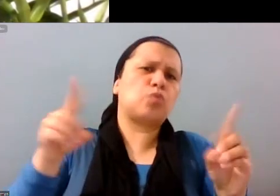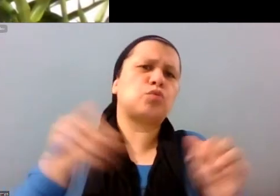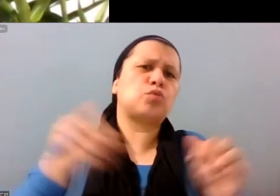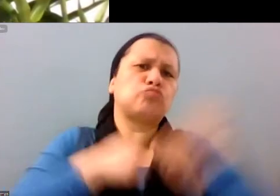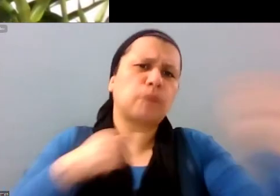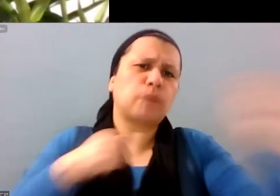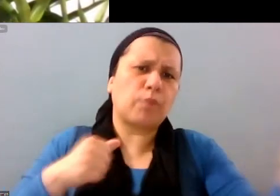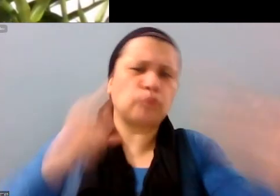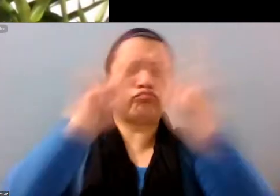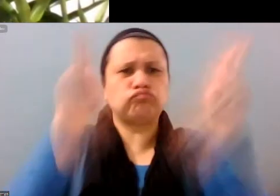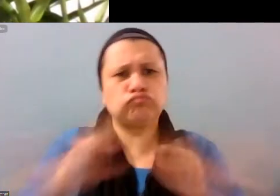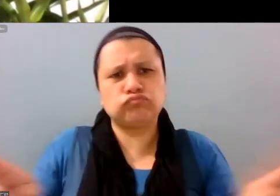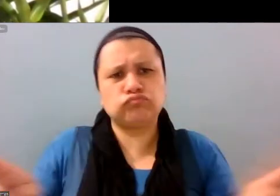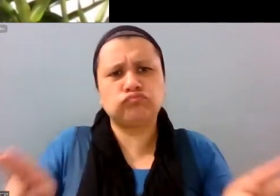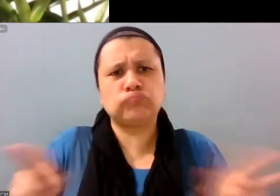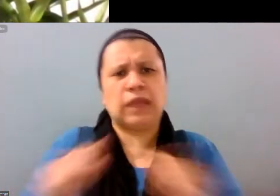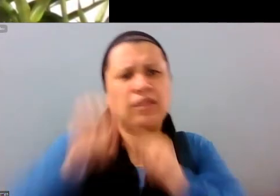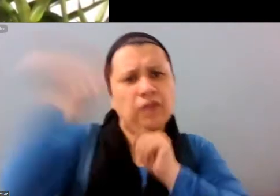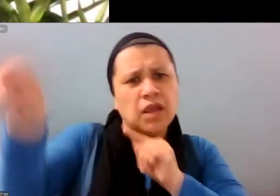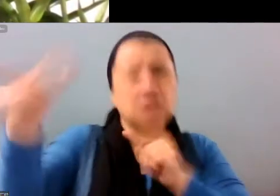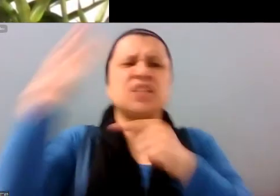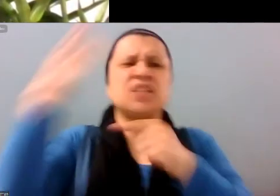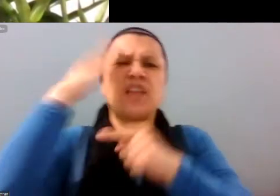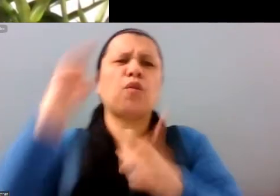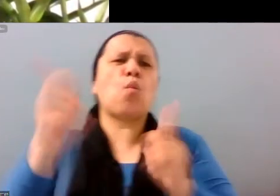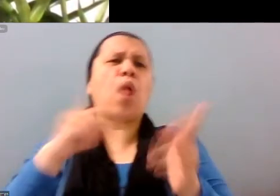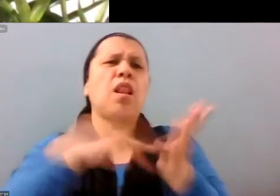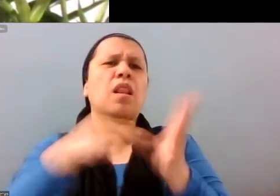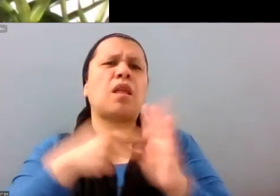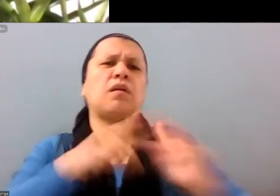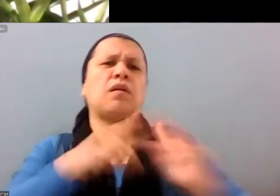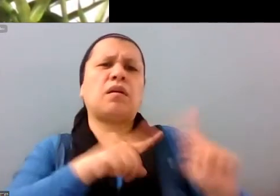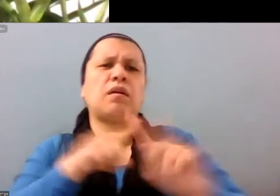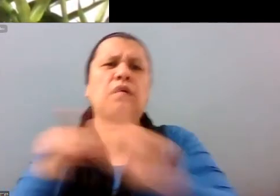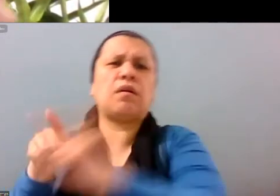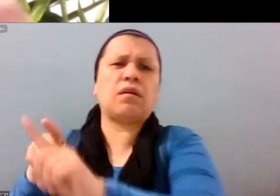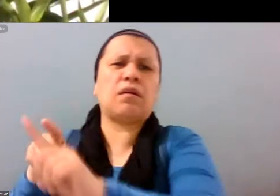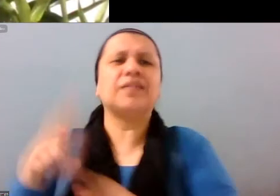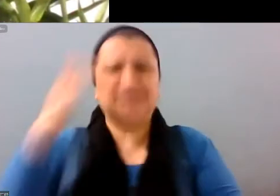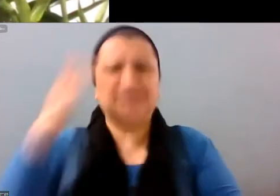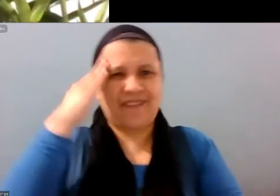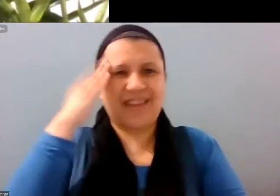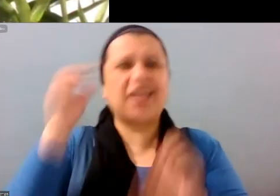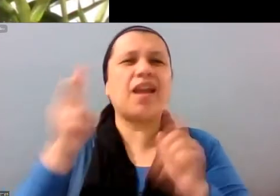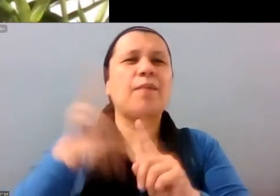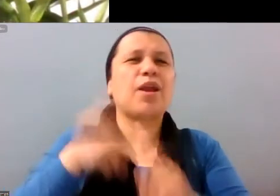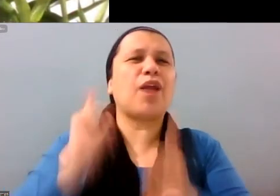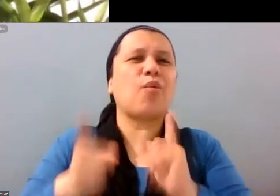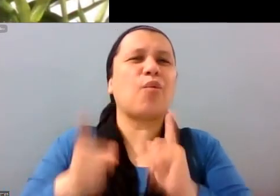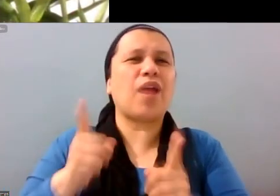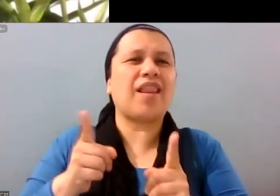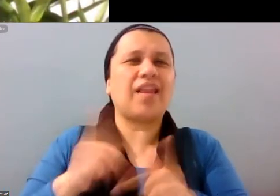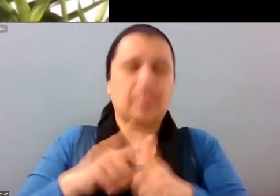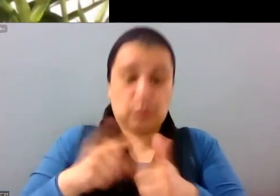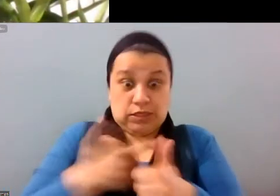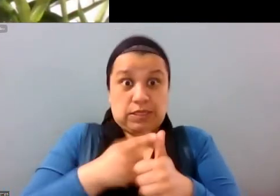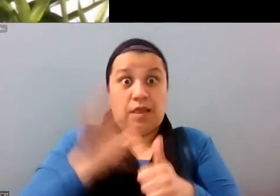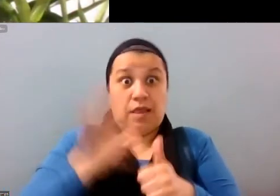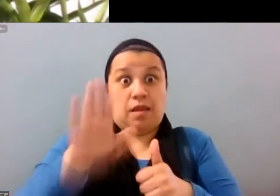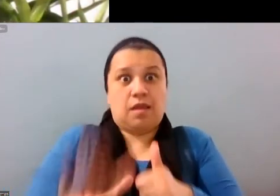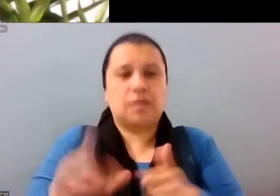clarísimos los conceptos y sabe exactamente lo que debe aplicar entonces sería buenísimo paso uno comenzar con ese intercambio